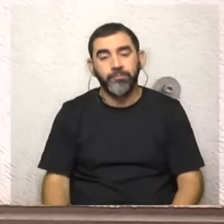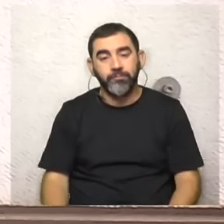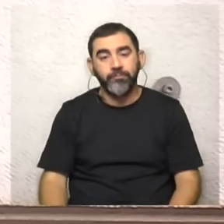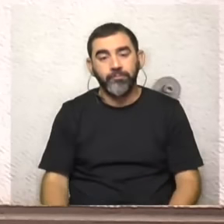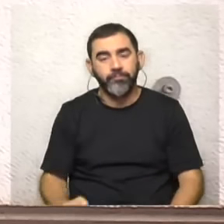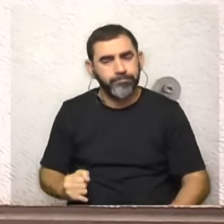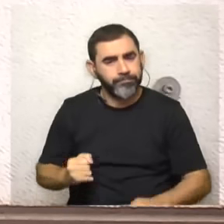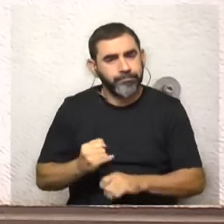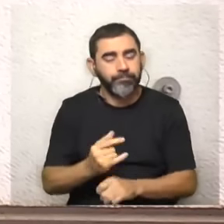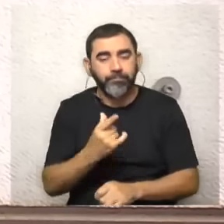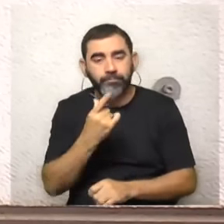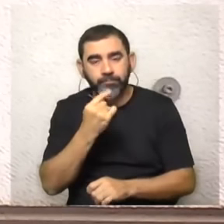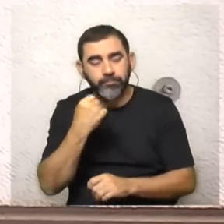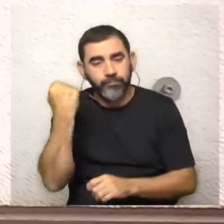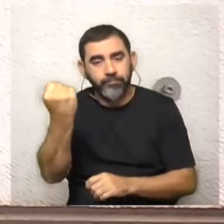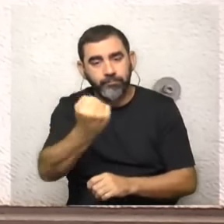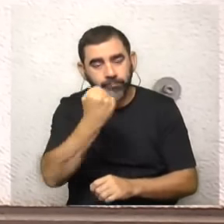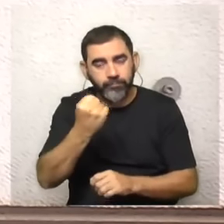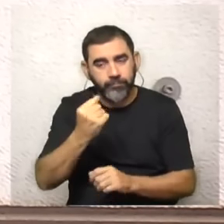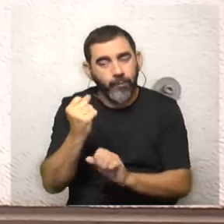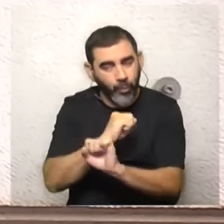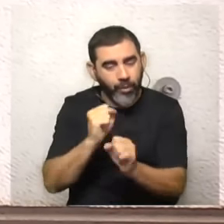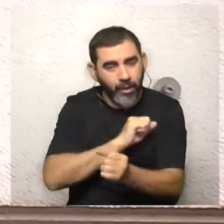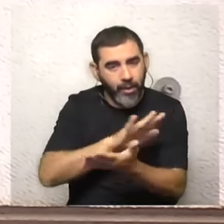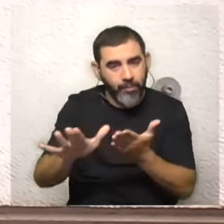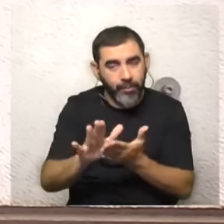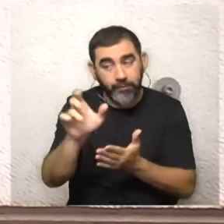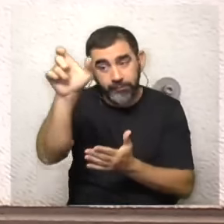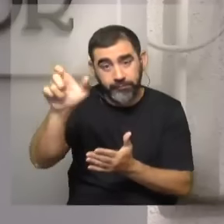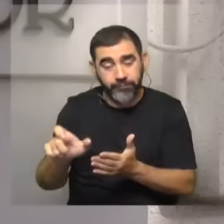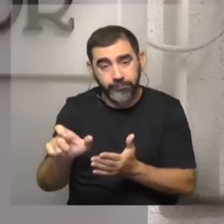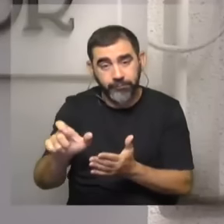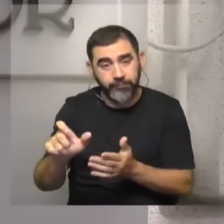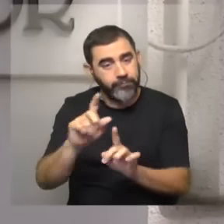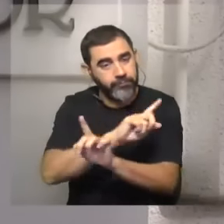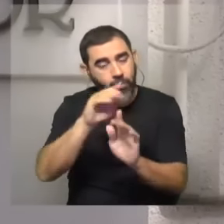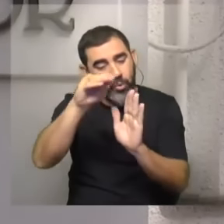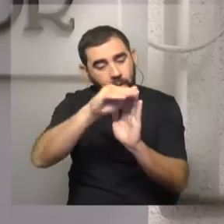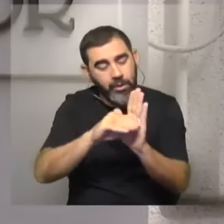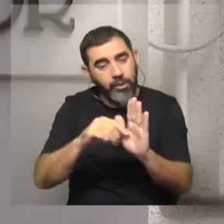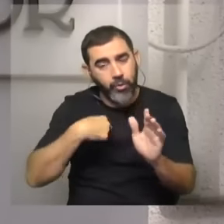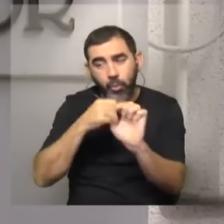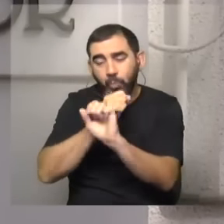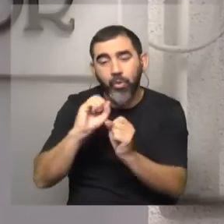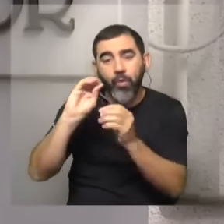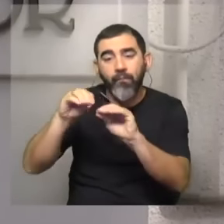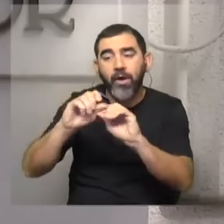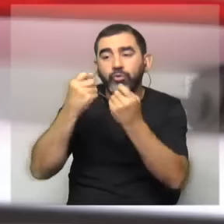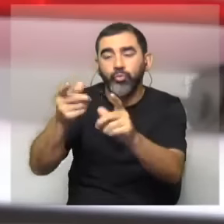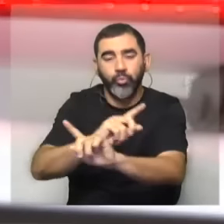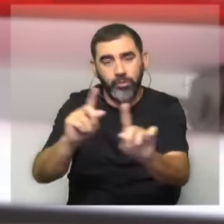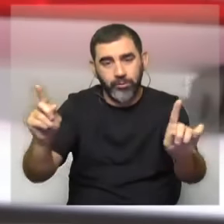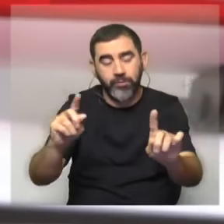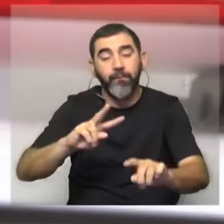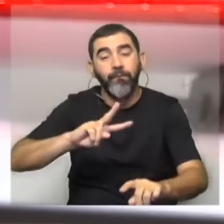falla policial que fue determinante para posibilitar la fuga y que Sebastián alberti y Rossi no estaba en la lista de los internos habilitados a sacar la basura el